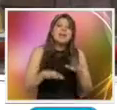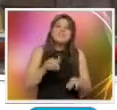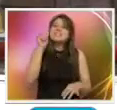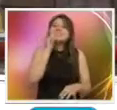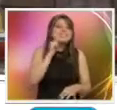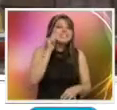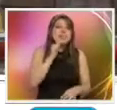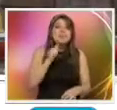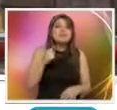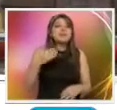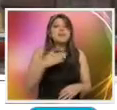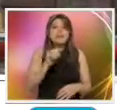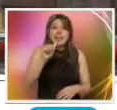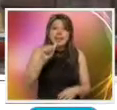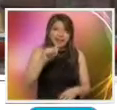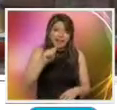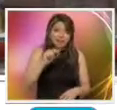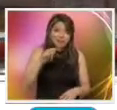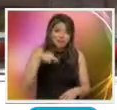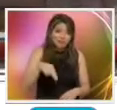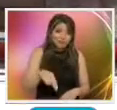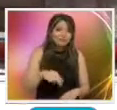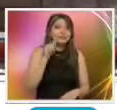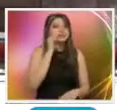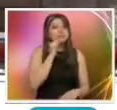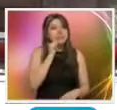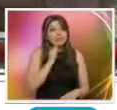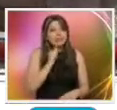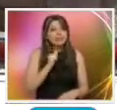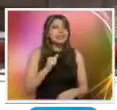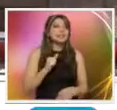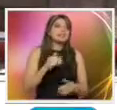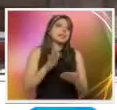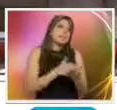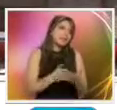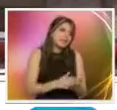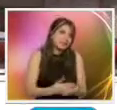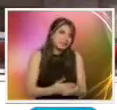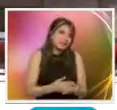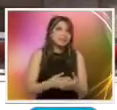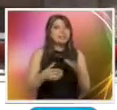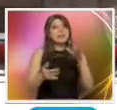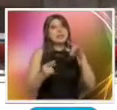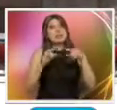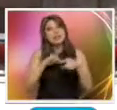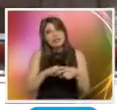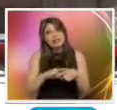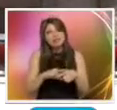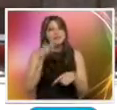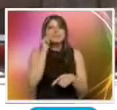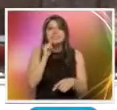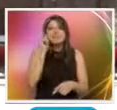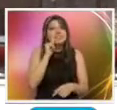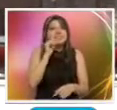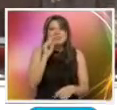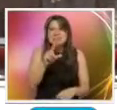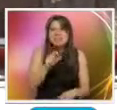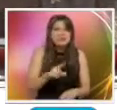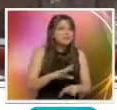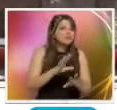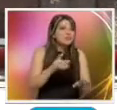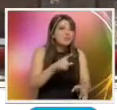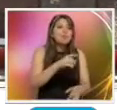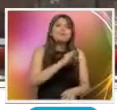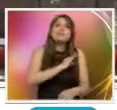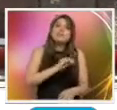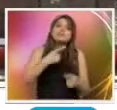Que sea la mexicana, que así con limón, que así con mayonesa, ¿no? Claro, sí, Yo creo que también hay que salir como de esa rutina y bueno, utilizar